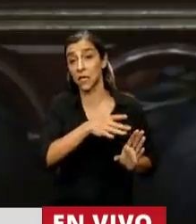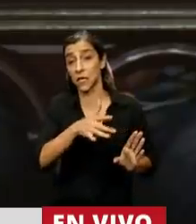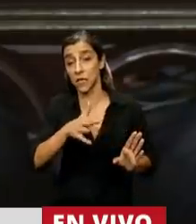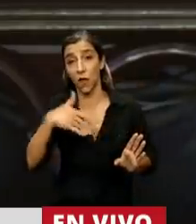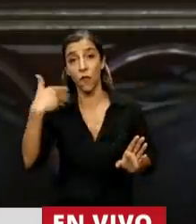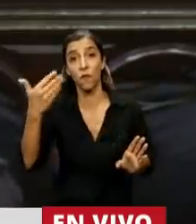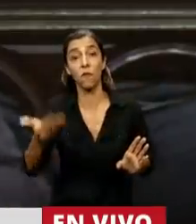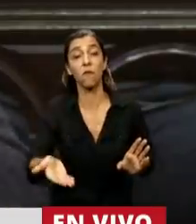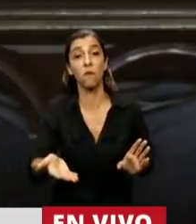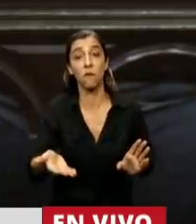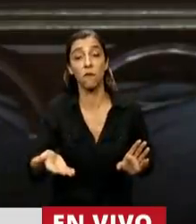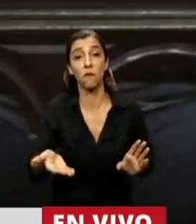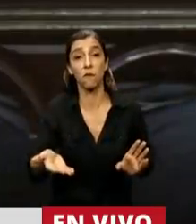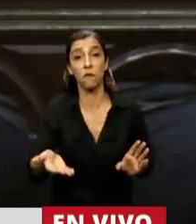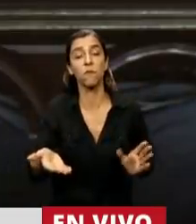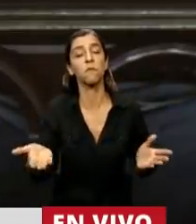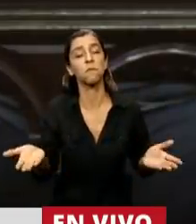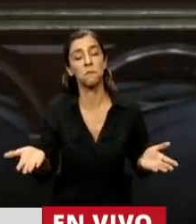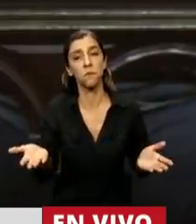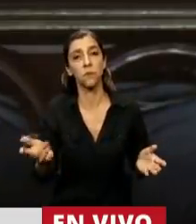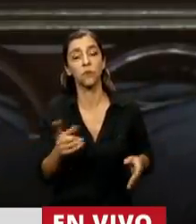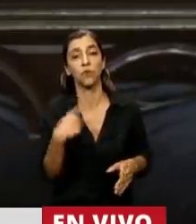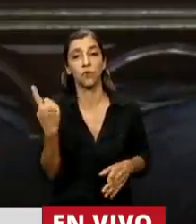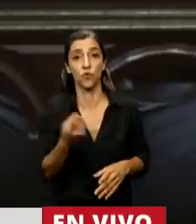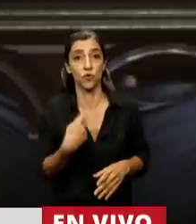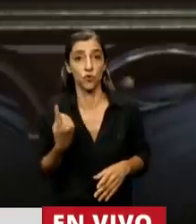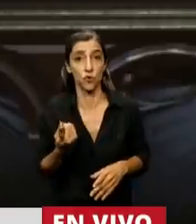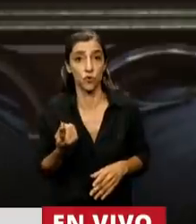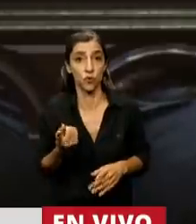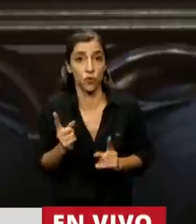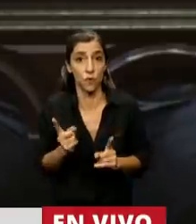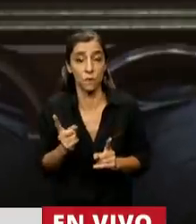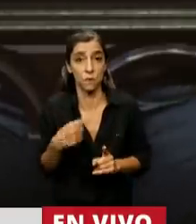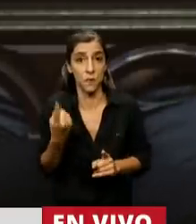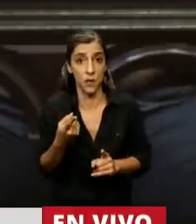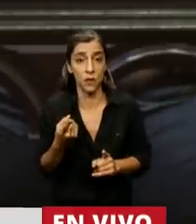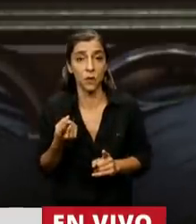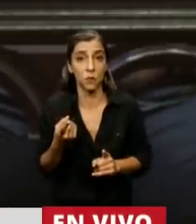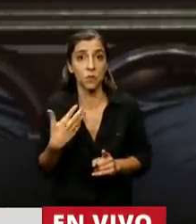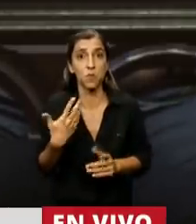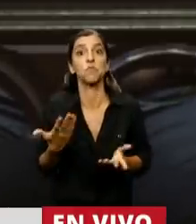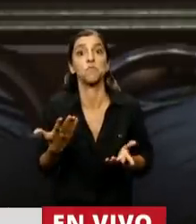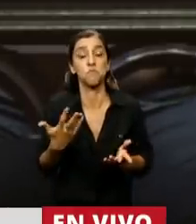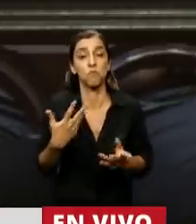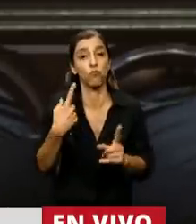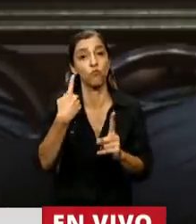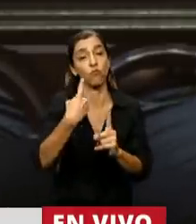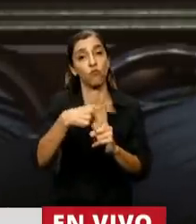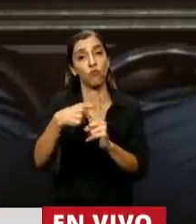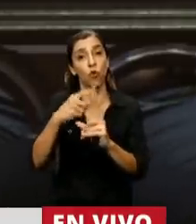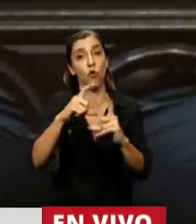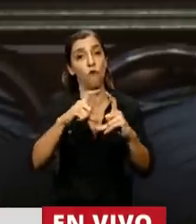meses después nos encontrábamos con la instalación de esta fórmula que hoy venimos